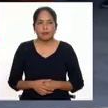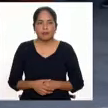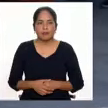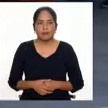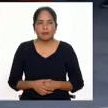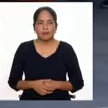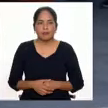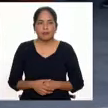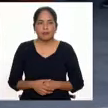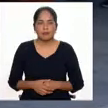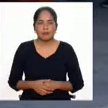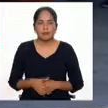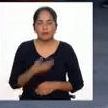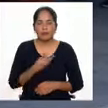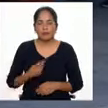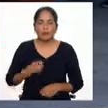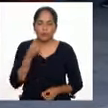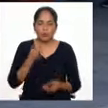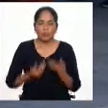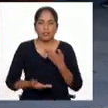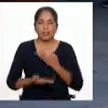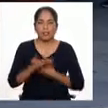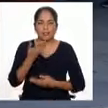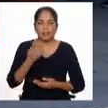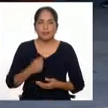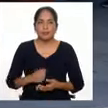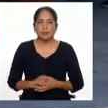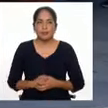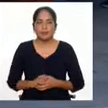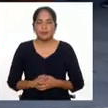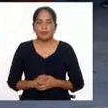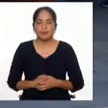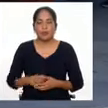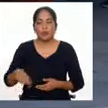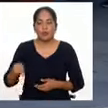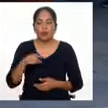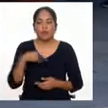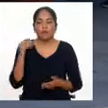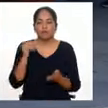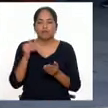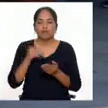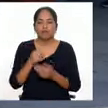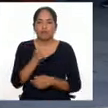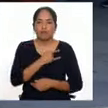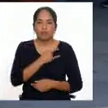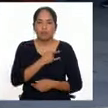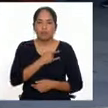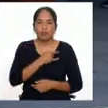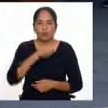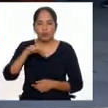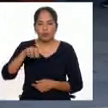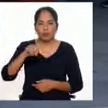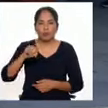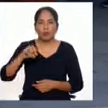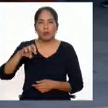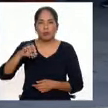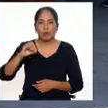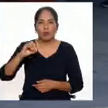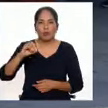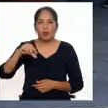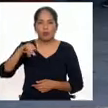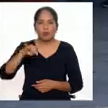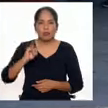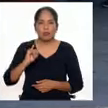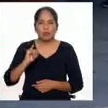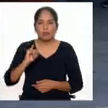República, muy buenos días. Somos estudiantes de la Universidad Nopoki, que se encuentra aquí